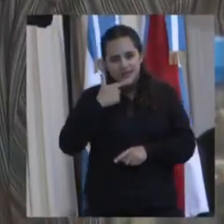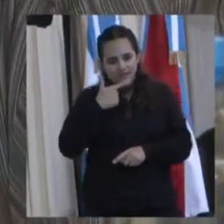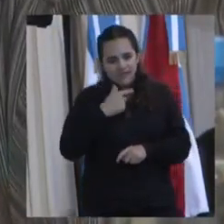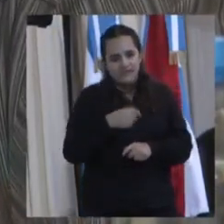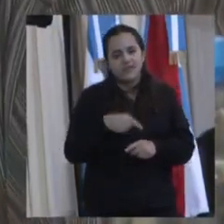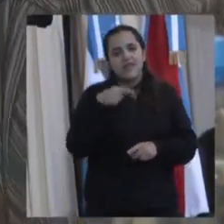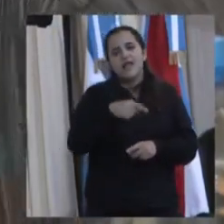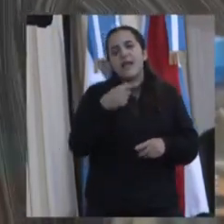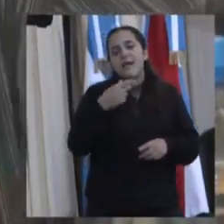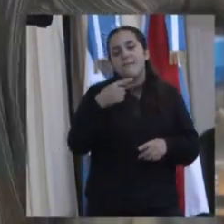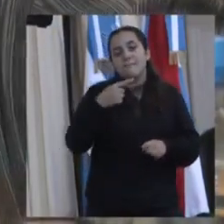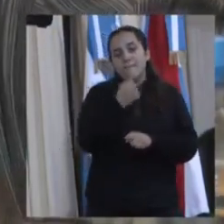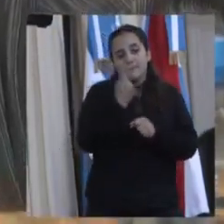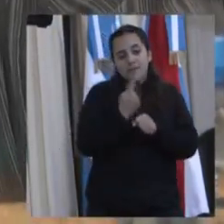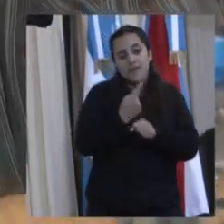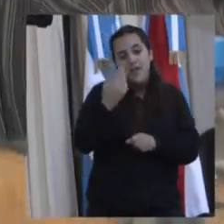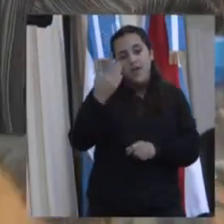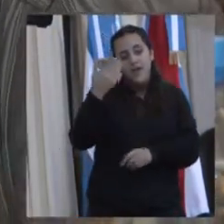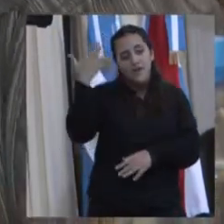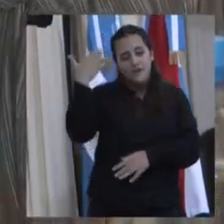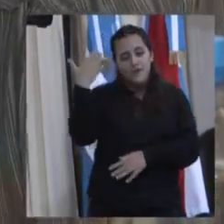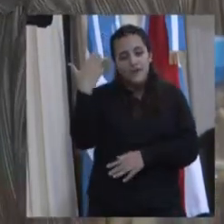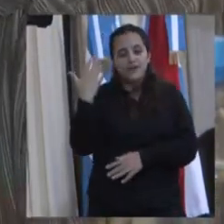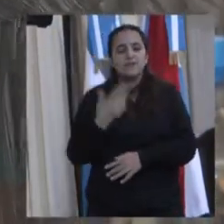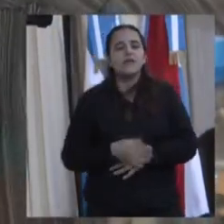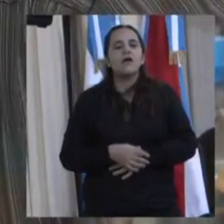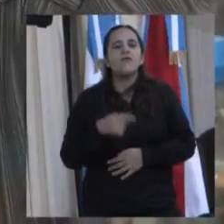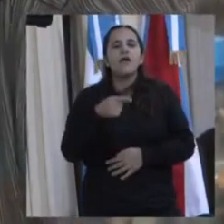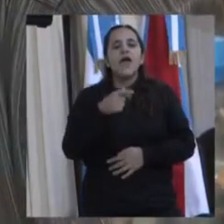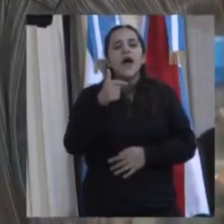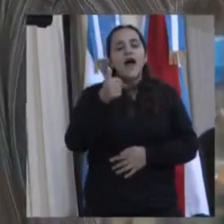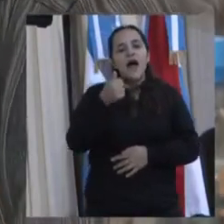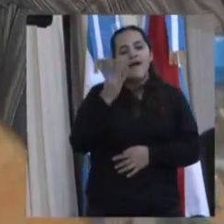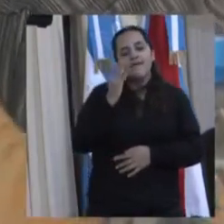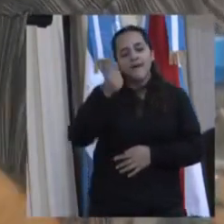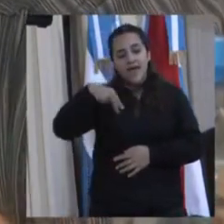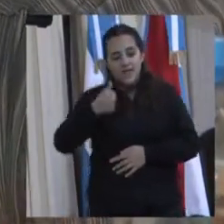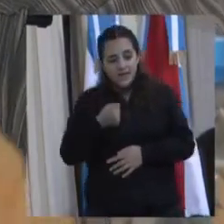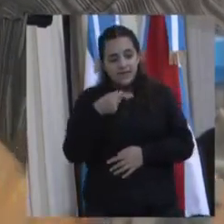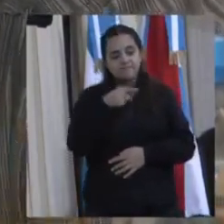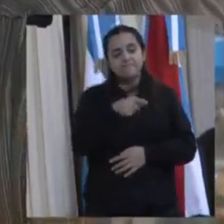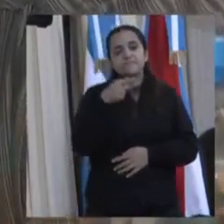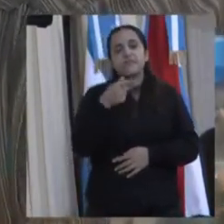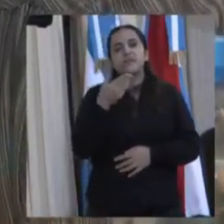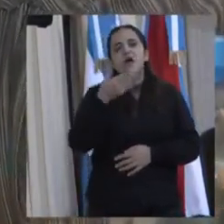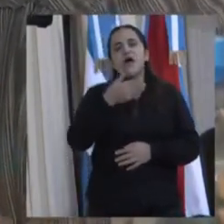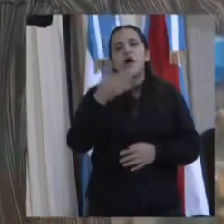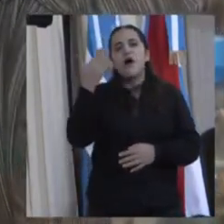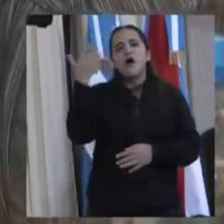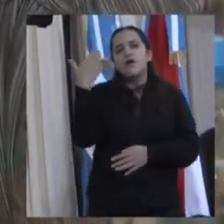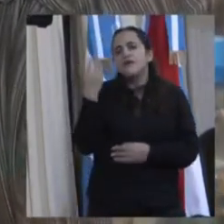conferencias regionales. La primera conferencia, la del 96 en La Habana, es una conferencia que se da en un